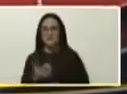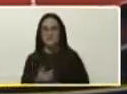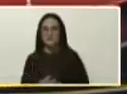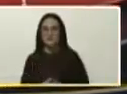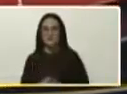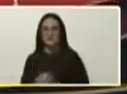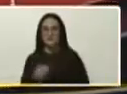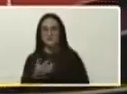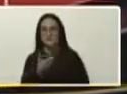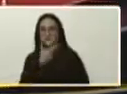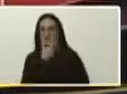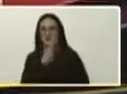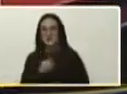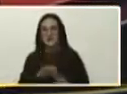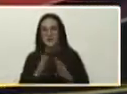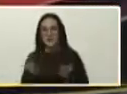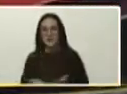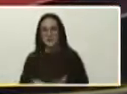mundo.